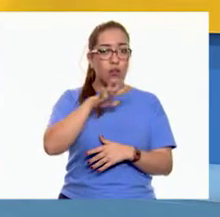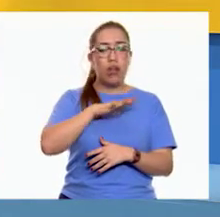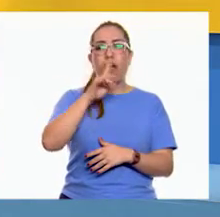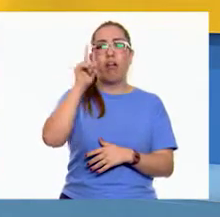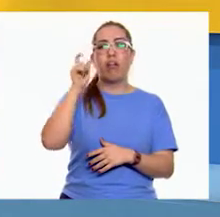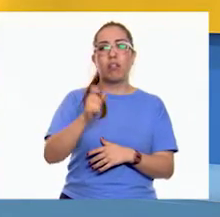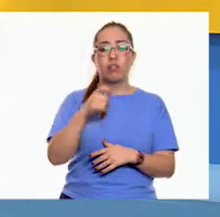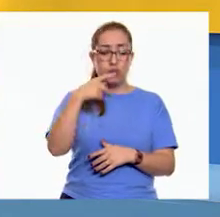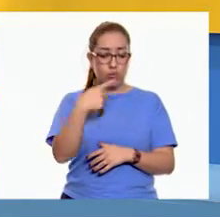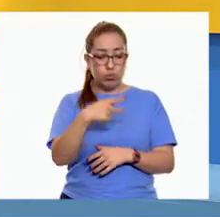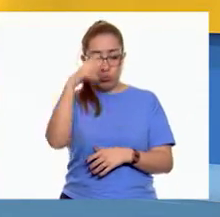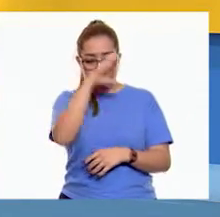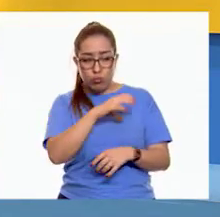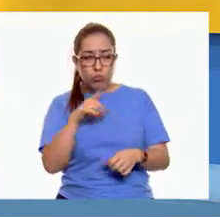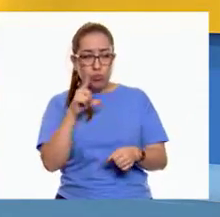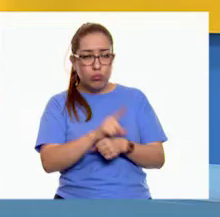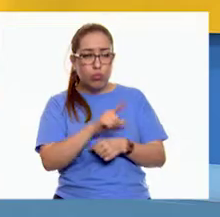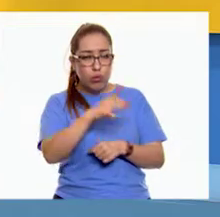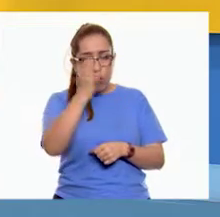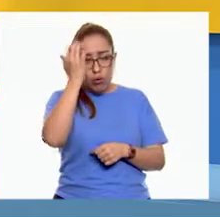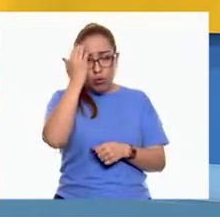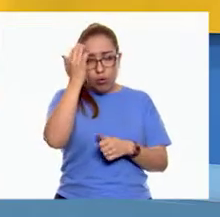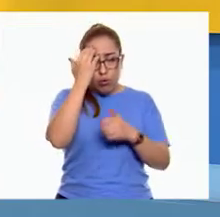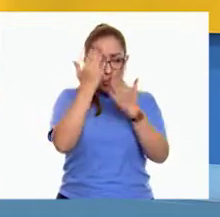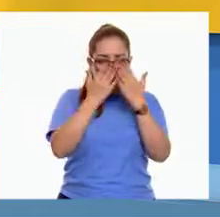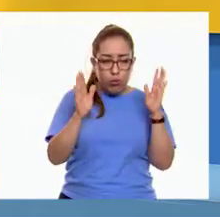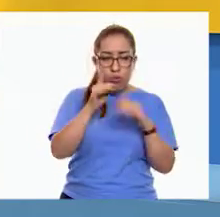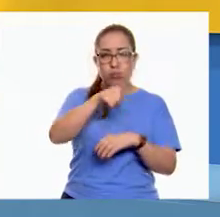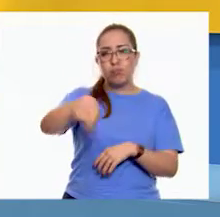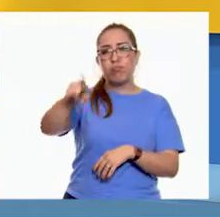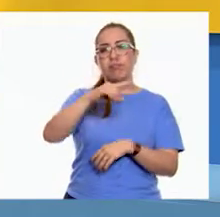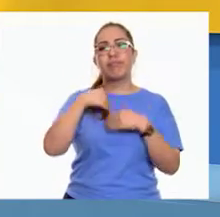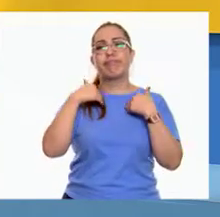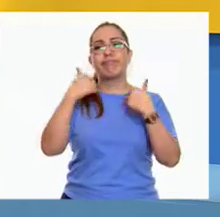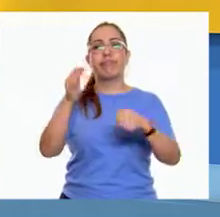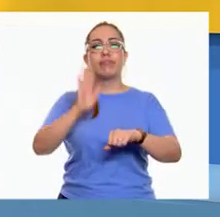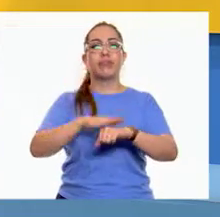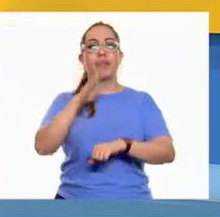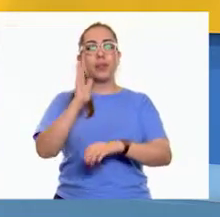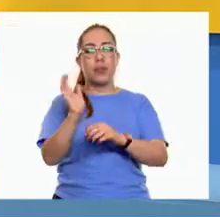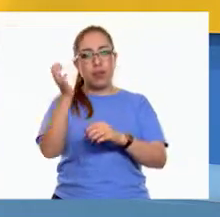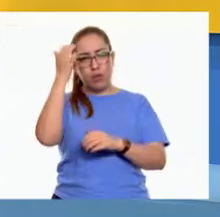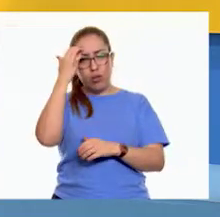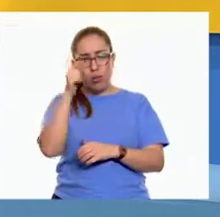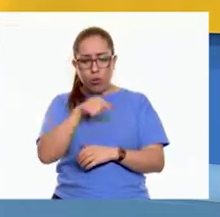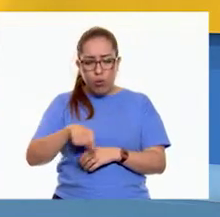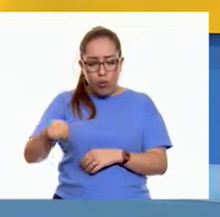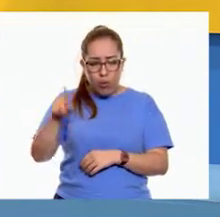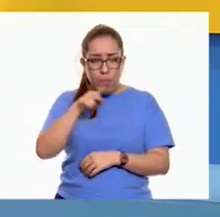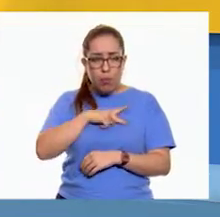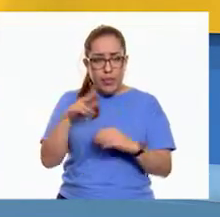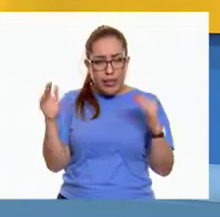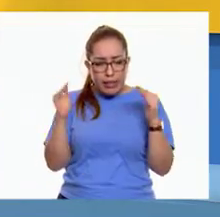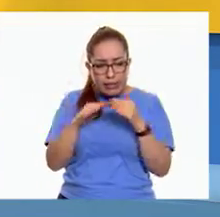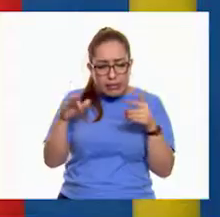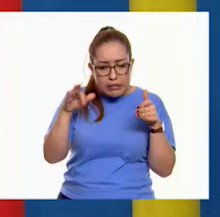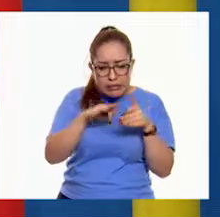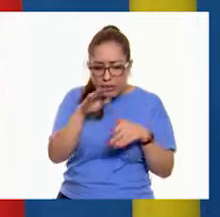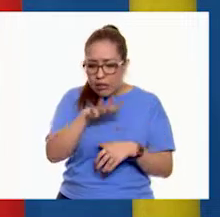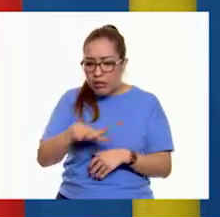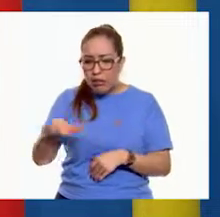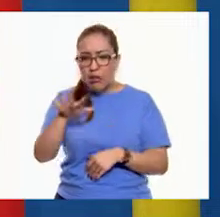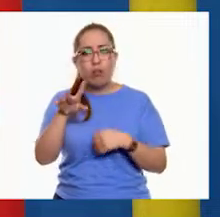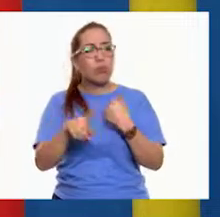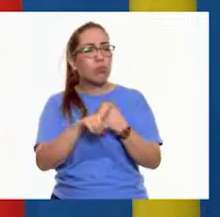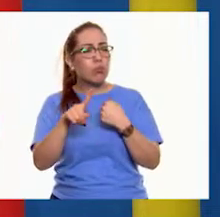la intención de apoyarles a ustedes en casa a conocer mejor las oportunidades y los problemas de su propia localidad. Más